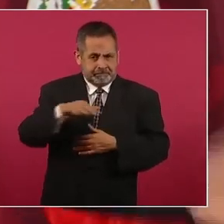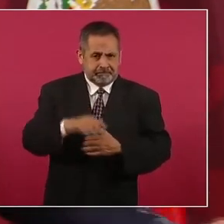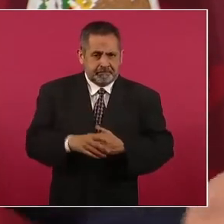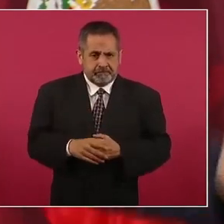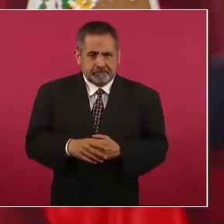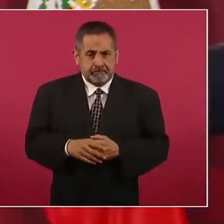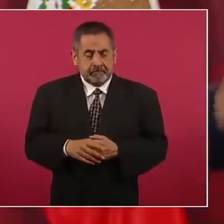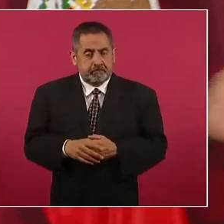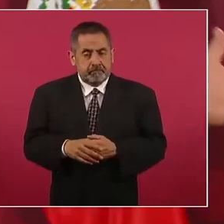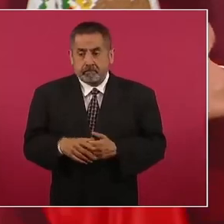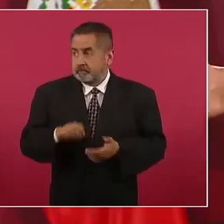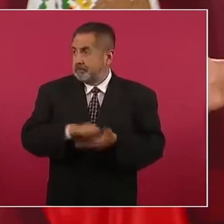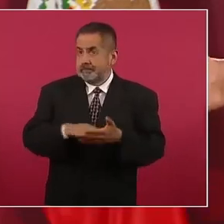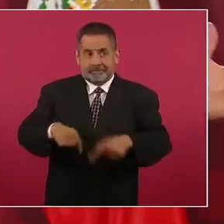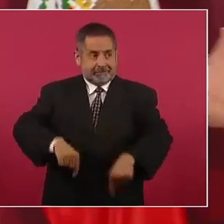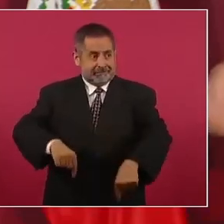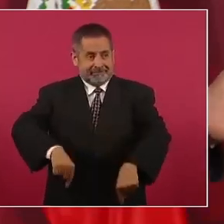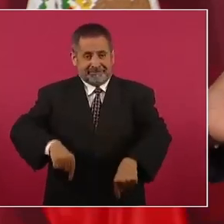Bueno, aquí donde estamos,